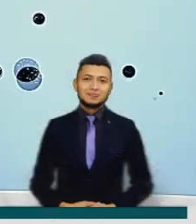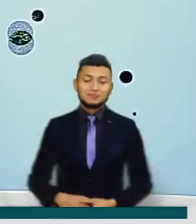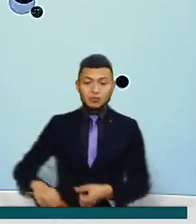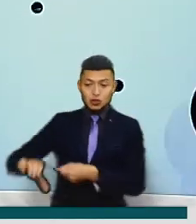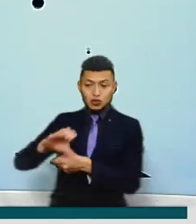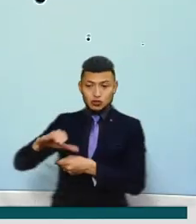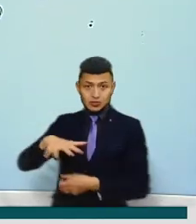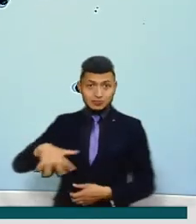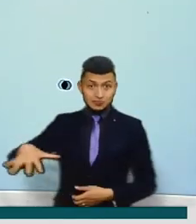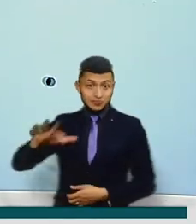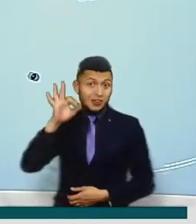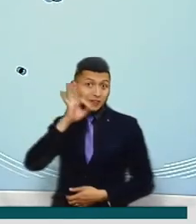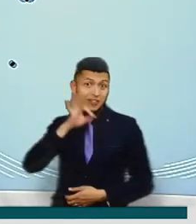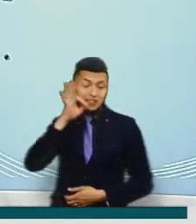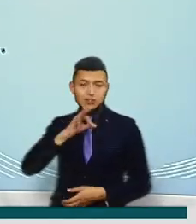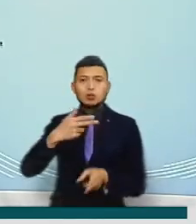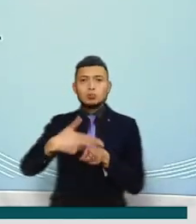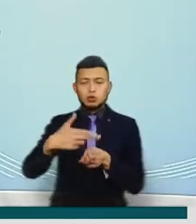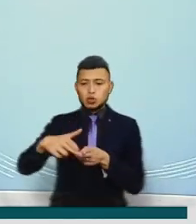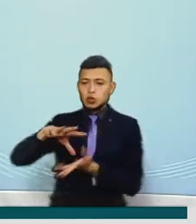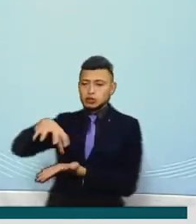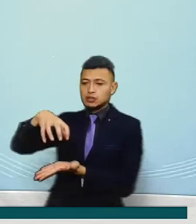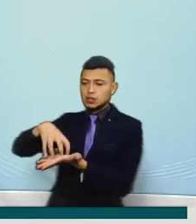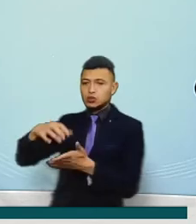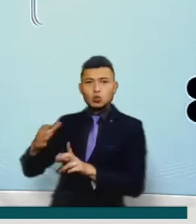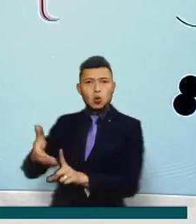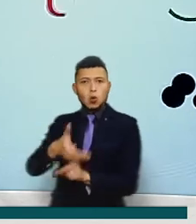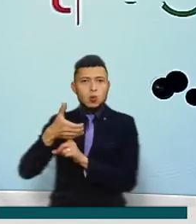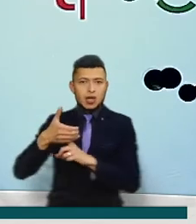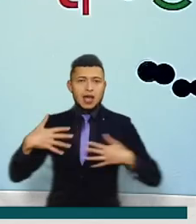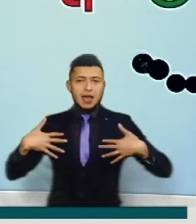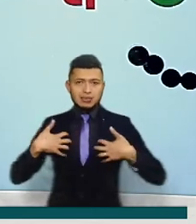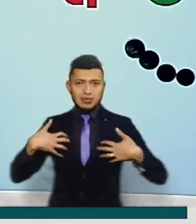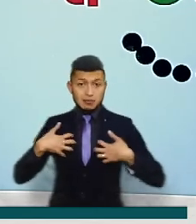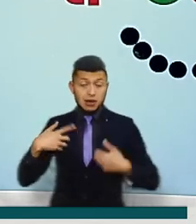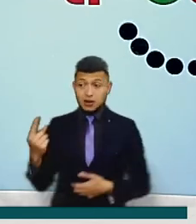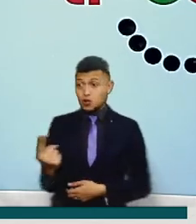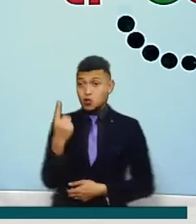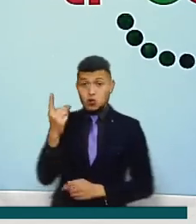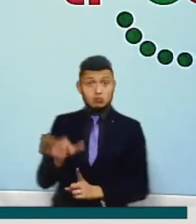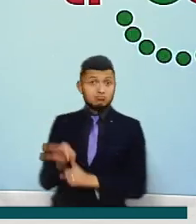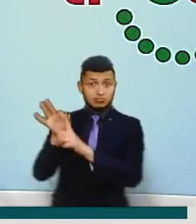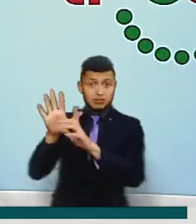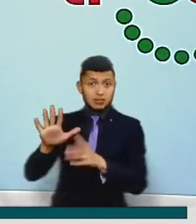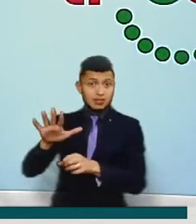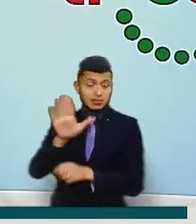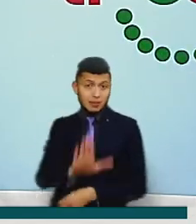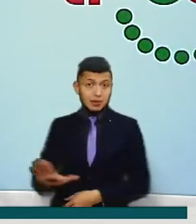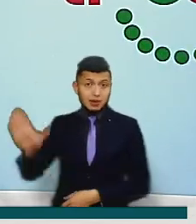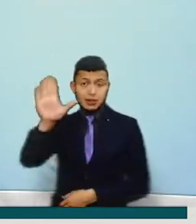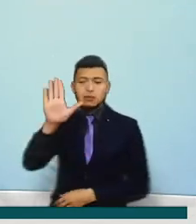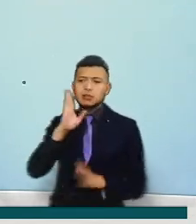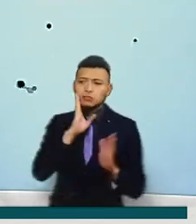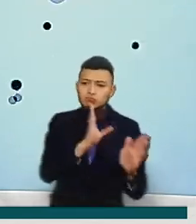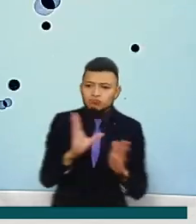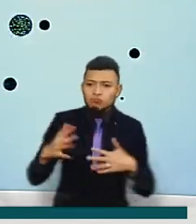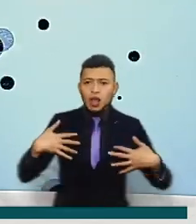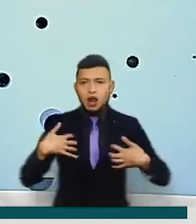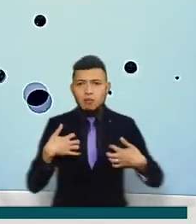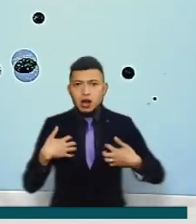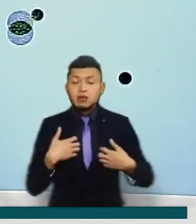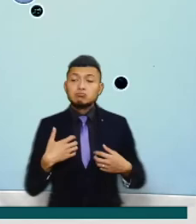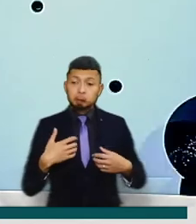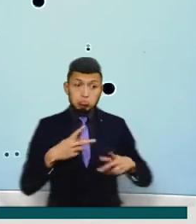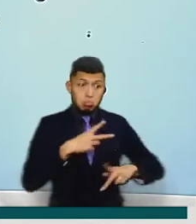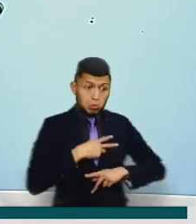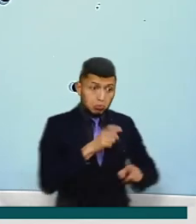La ciudad de Villavicencio tendrá un centro de protección animal único en el departamento que brindará atención a los animales con o sin dueño.